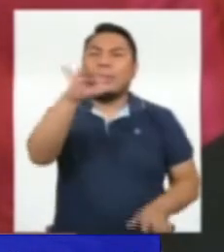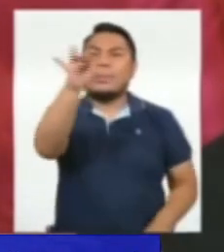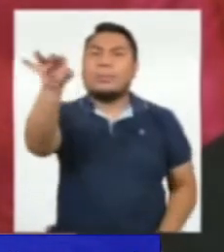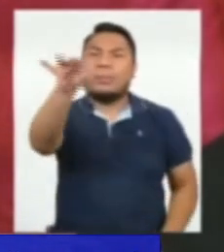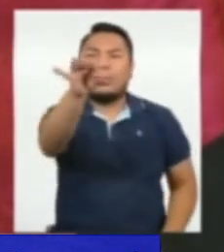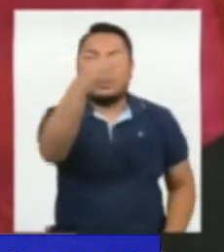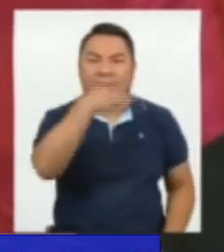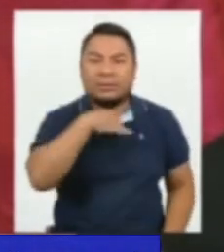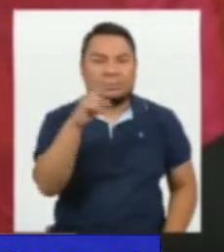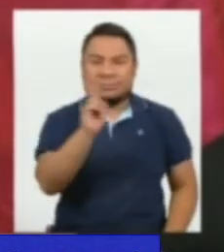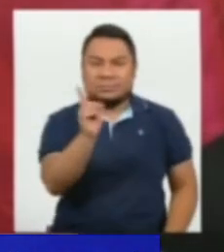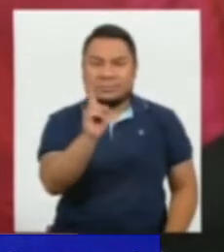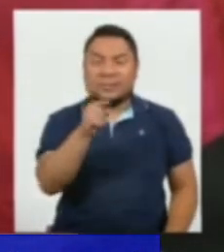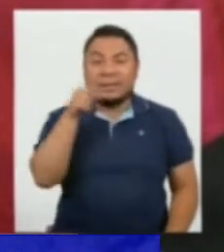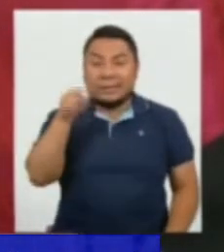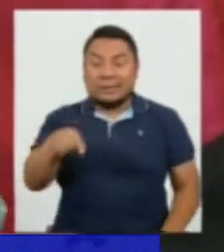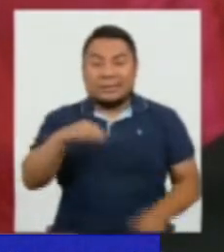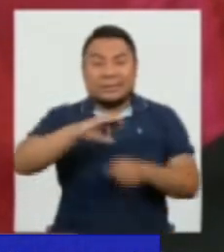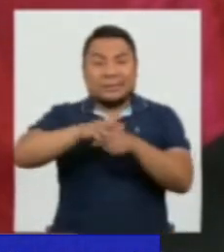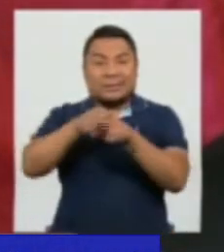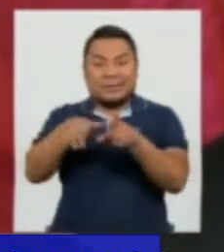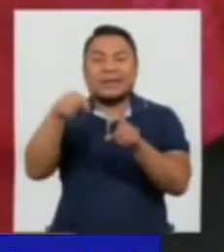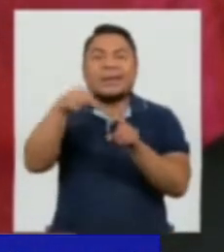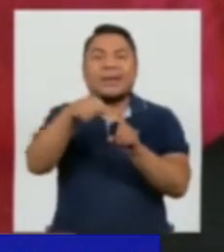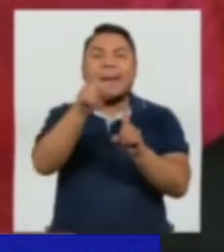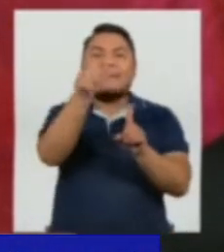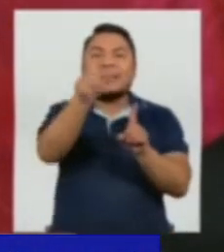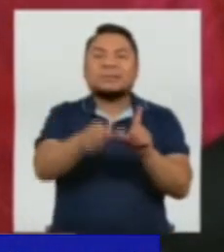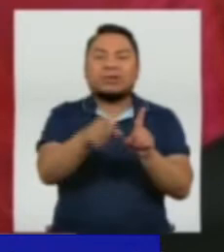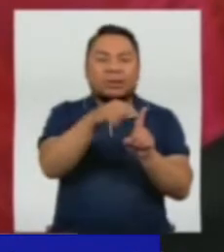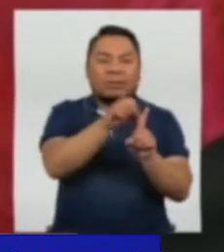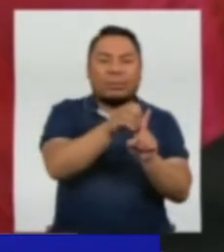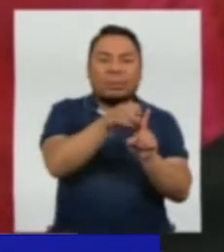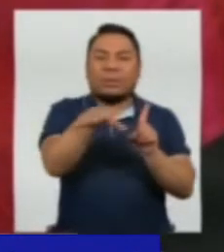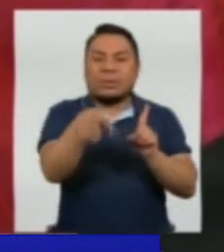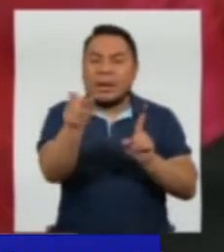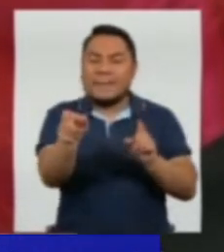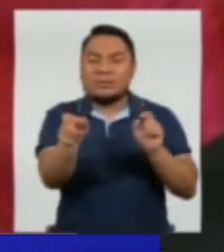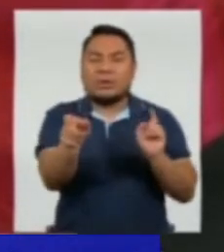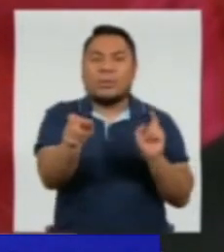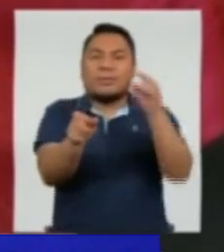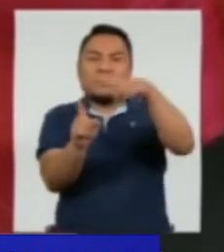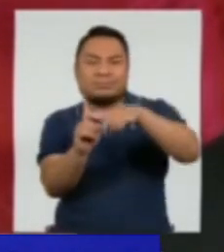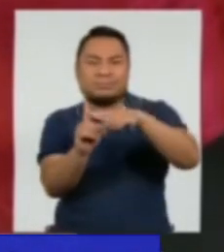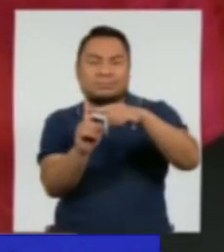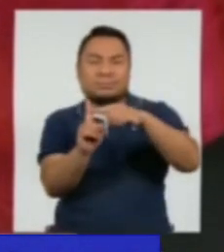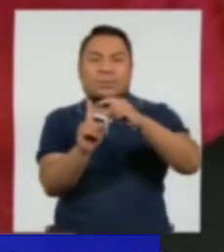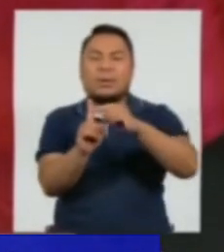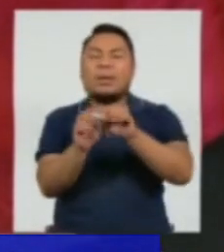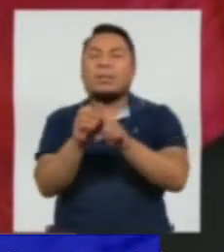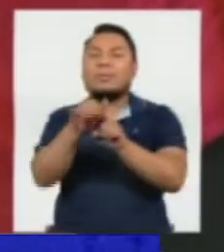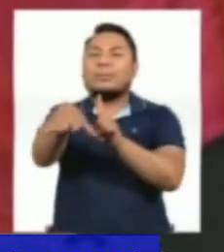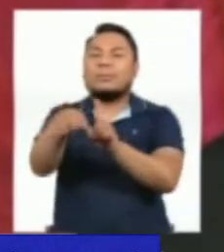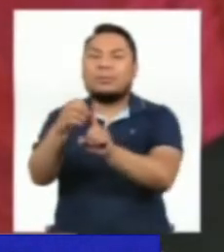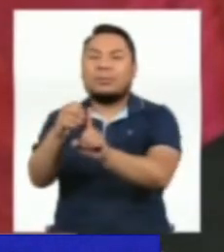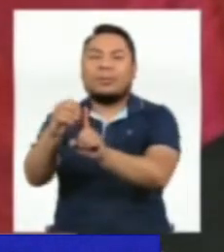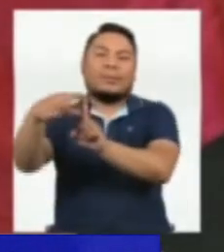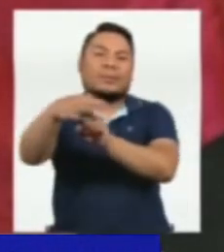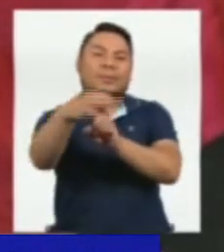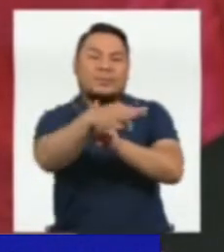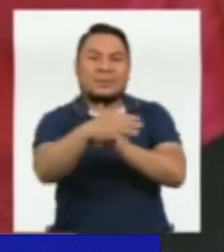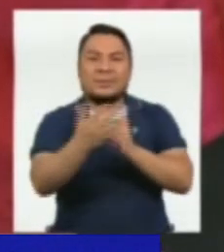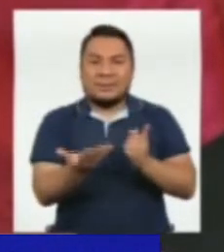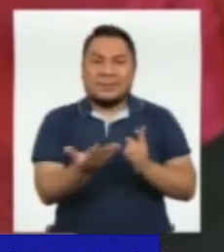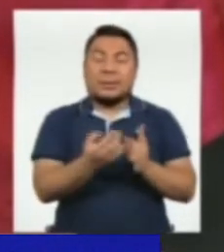necesita de nosotros de las personas para trasladarse a otra persona y miren el